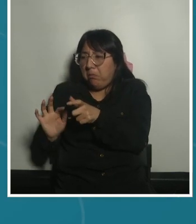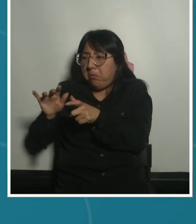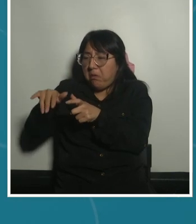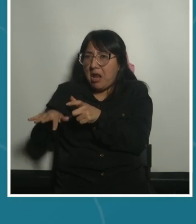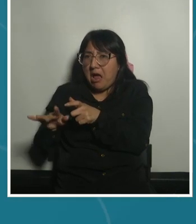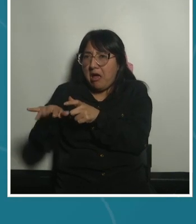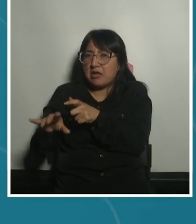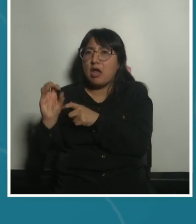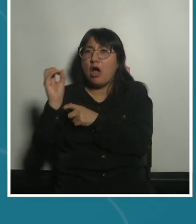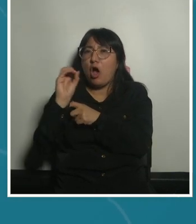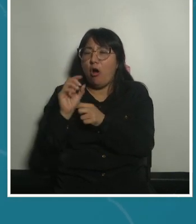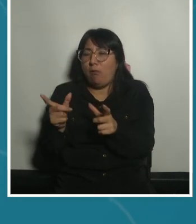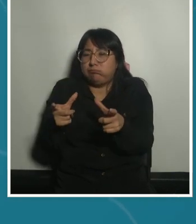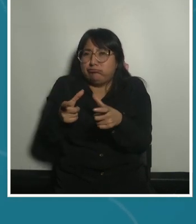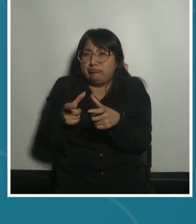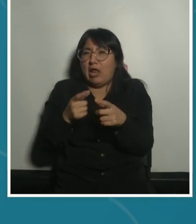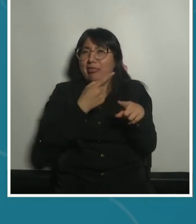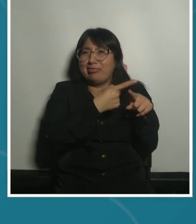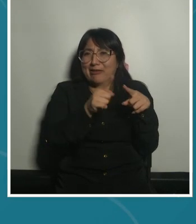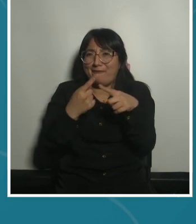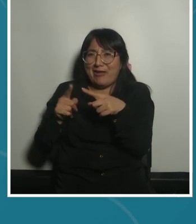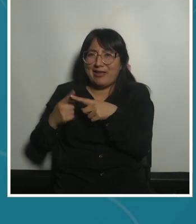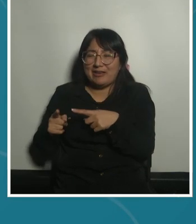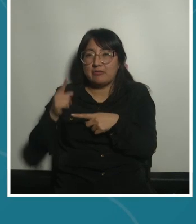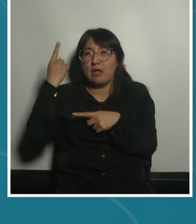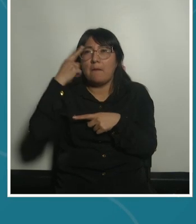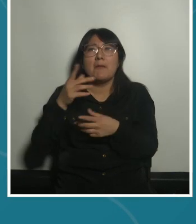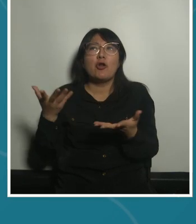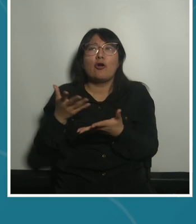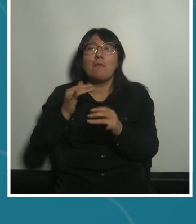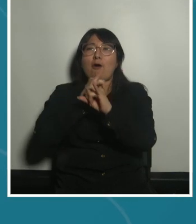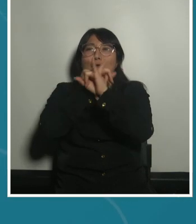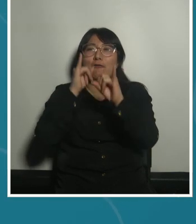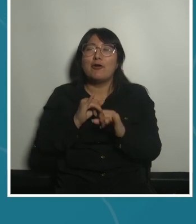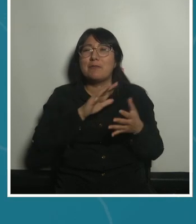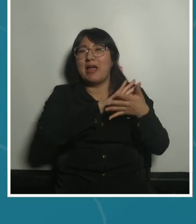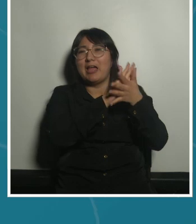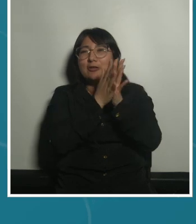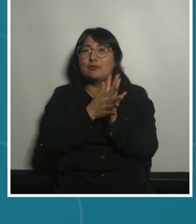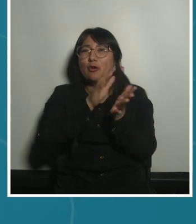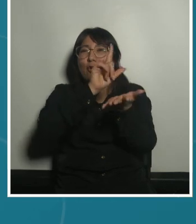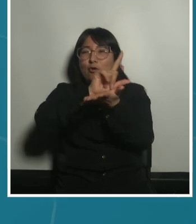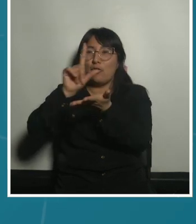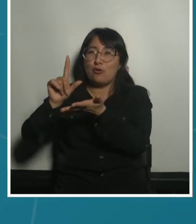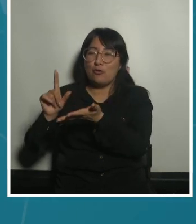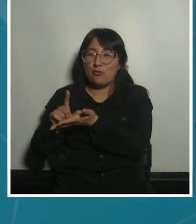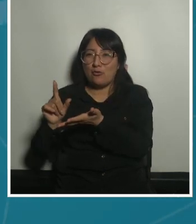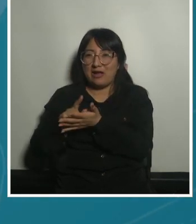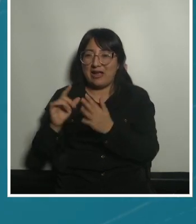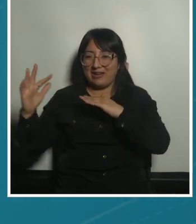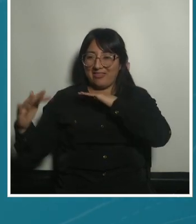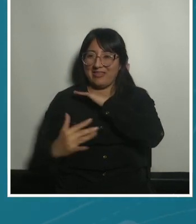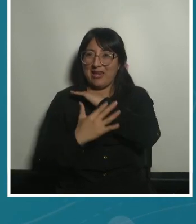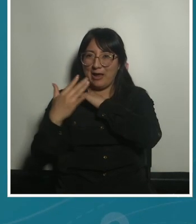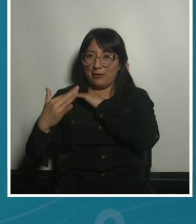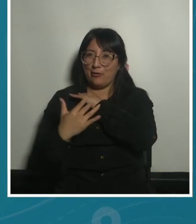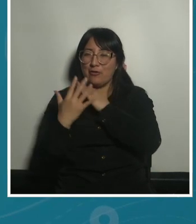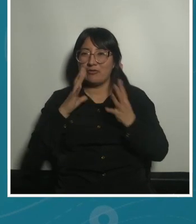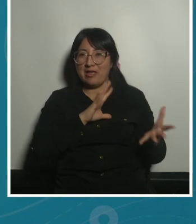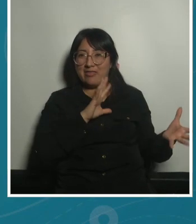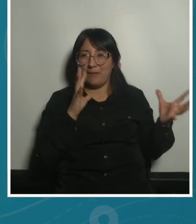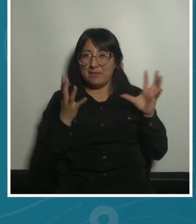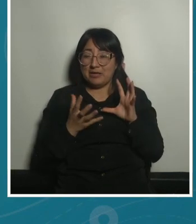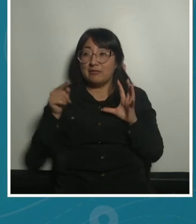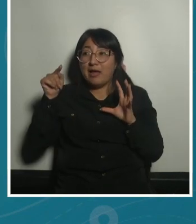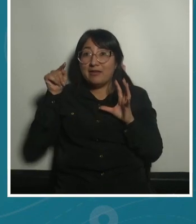bolsillo. Distintas jerarquías, pero las encontramos en su forma en todos los lugares de las costas del planeta. Y son nuestras unidades de